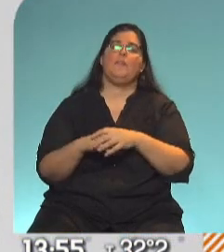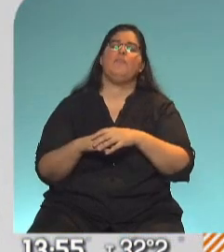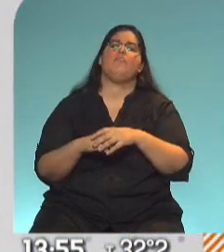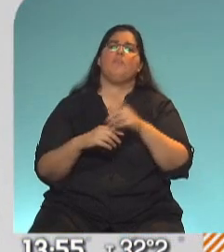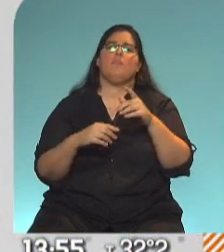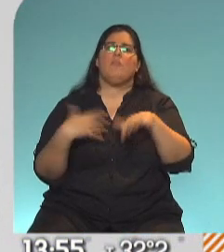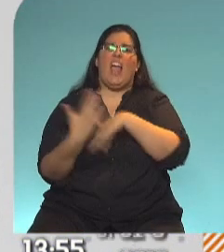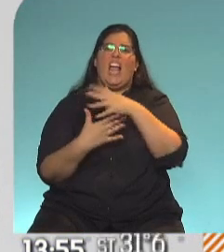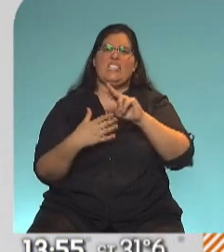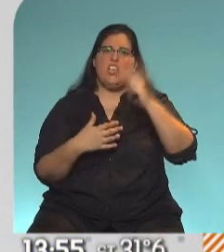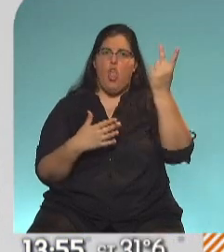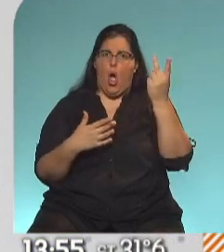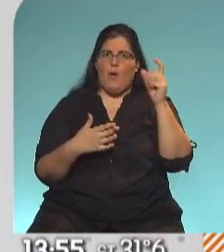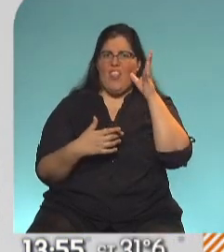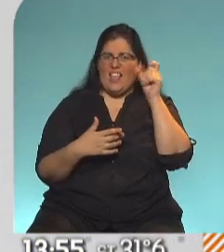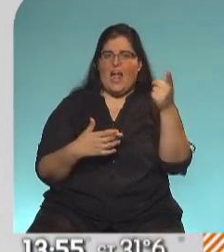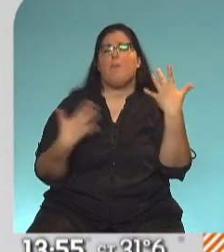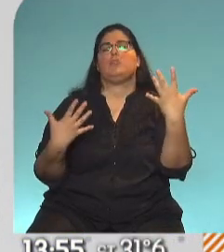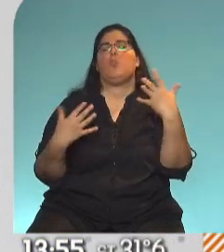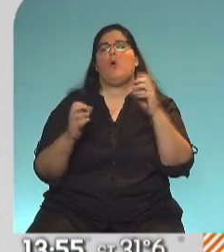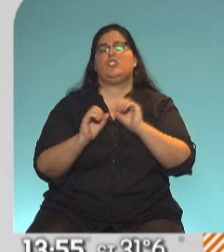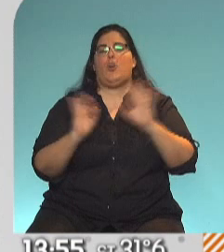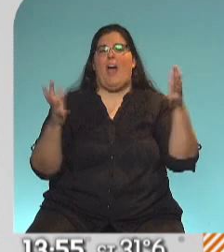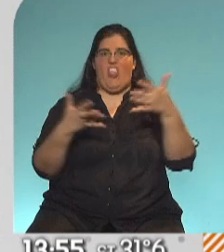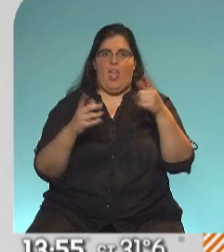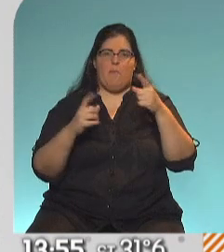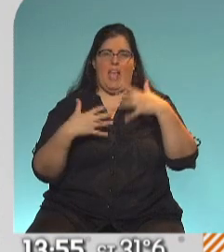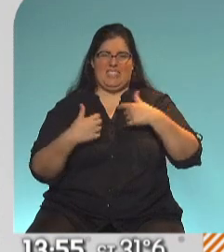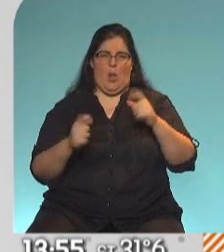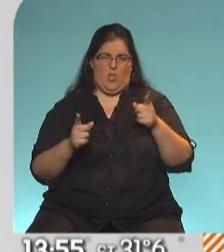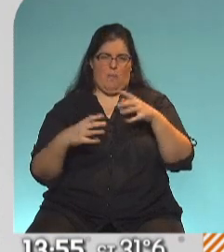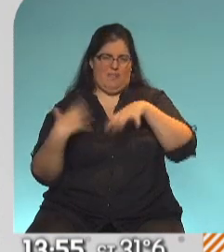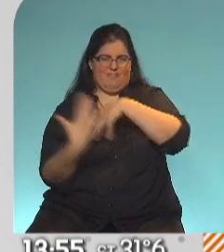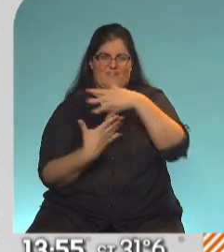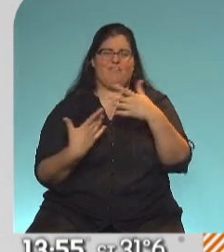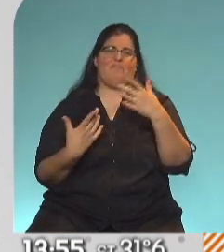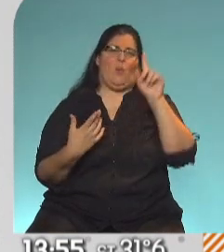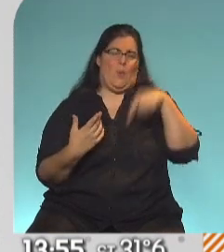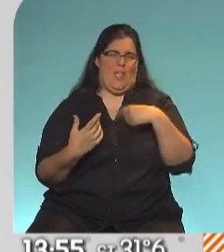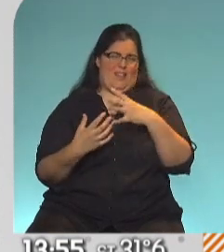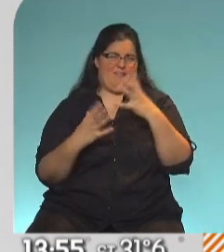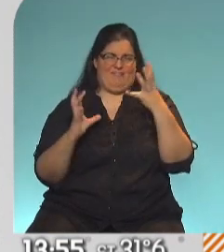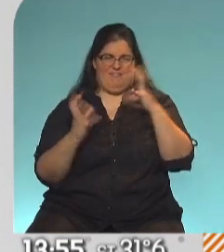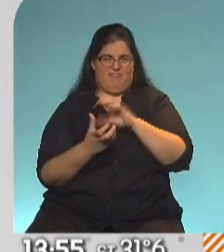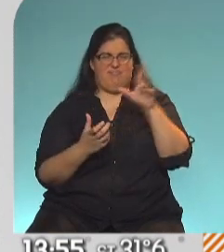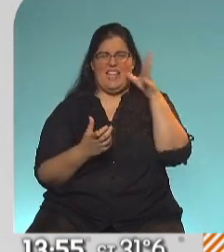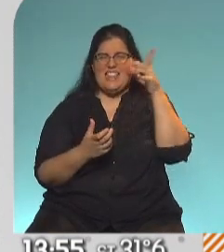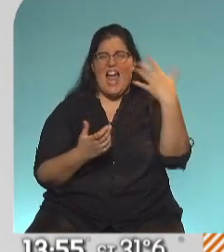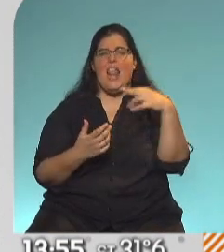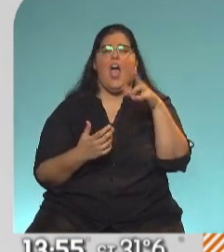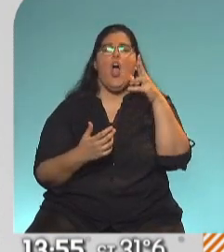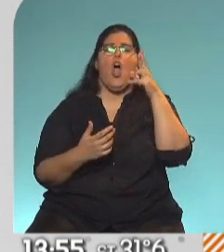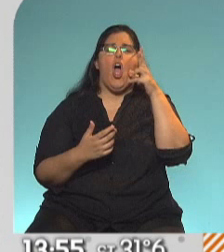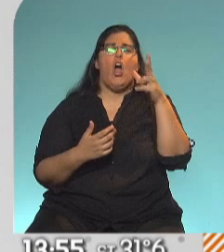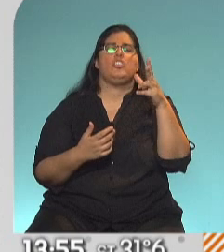ellas, por supuesto, está el elemento de la crisis sanitaria que afectó y muchísimo a este país, con más de 84.000 muertos